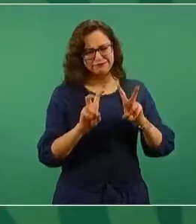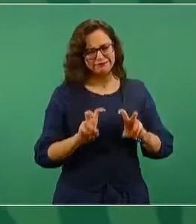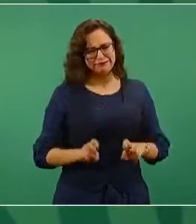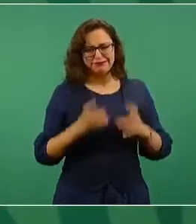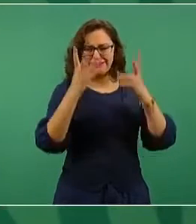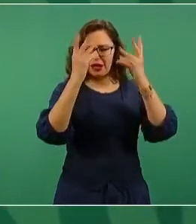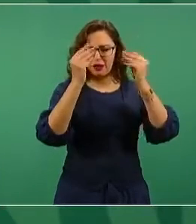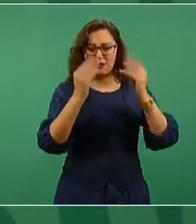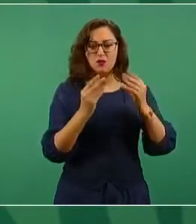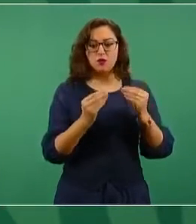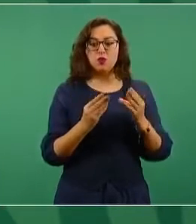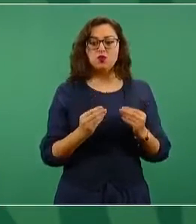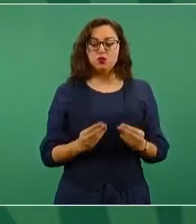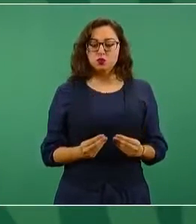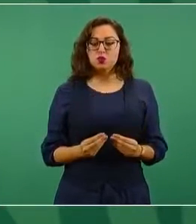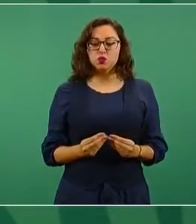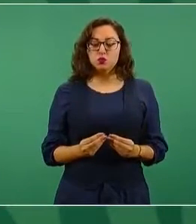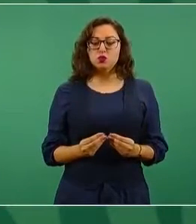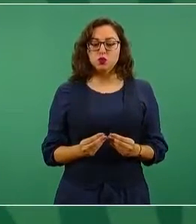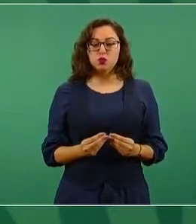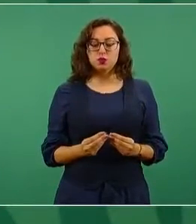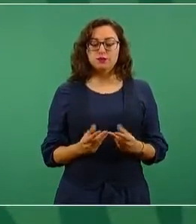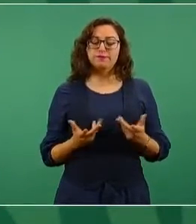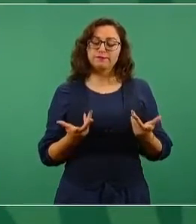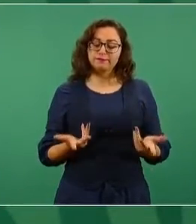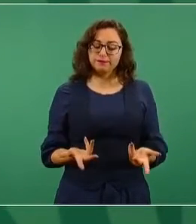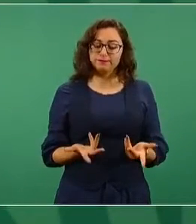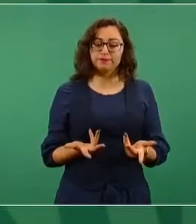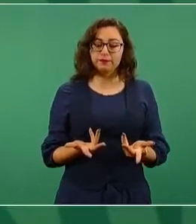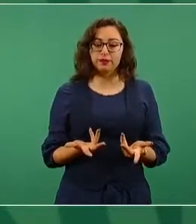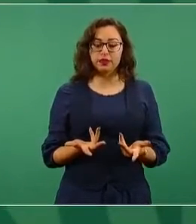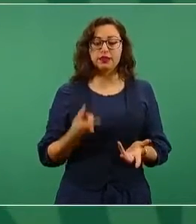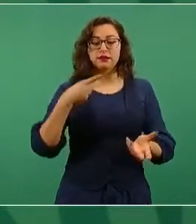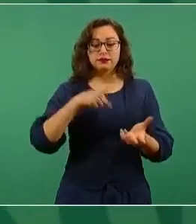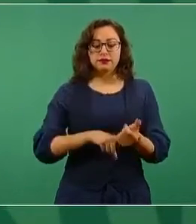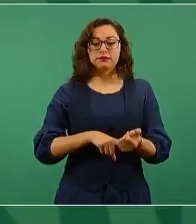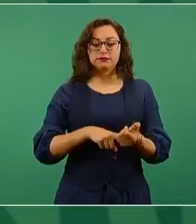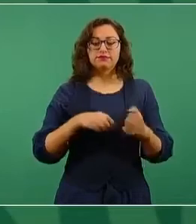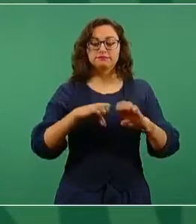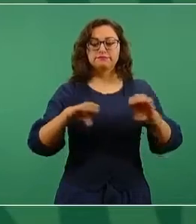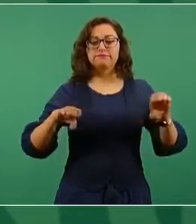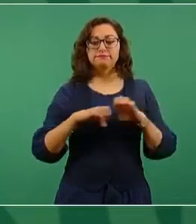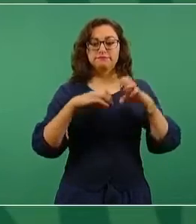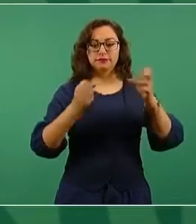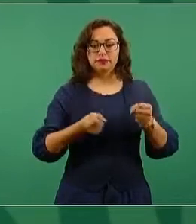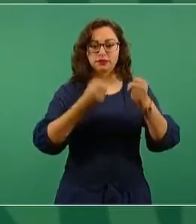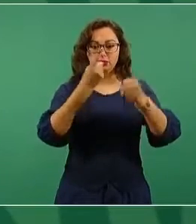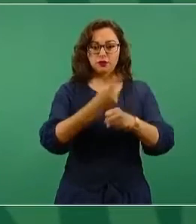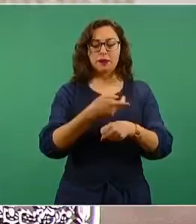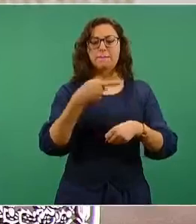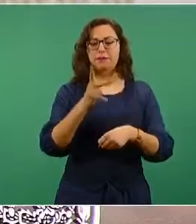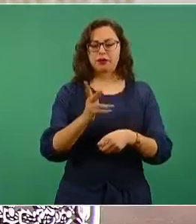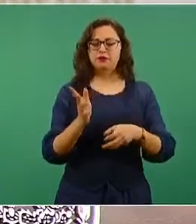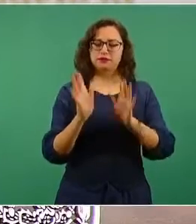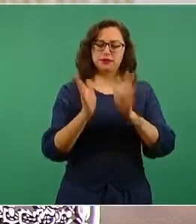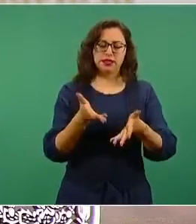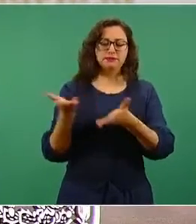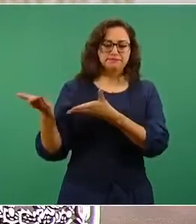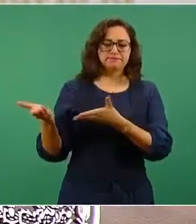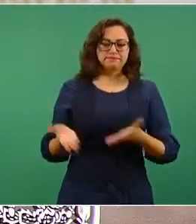tratan en el Gabinete de Seguridad. Pero ya estamos aquí.